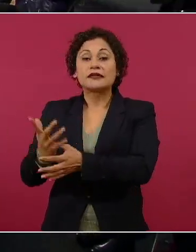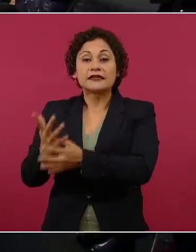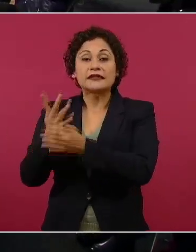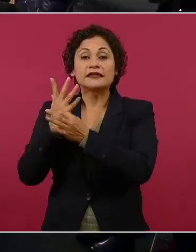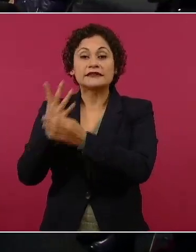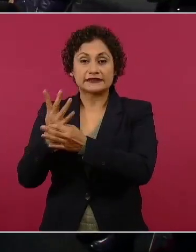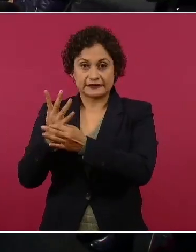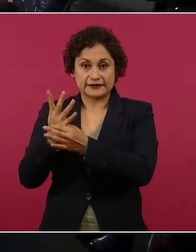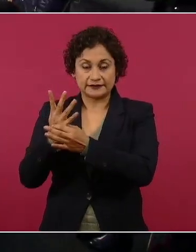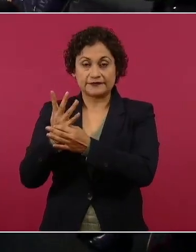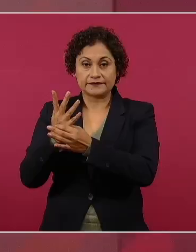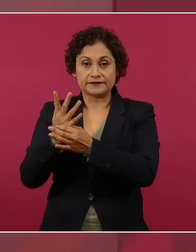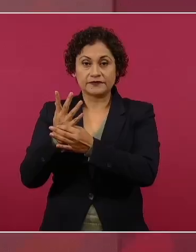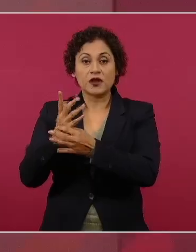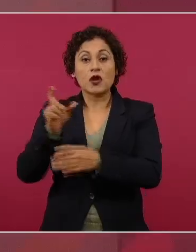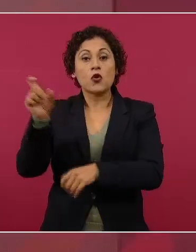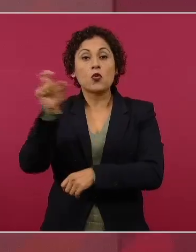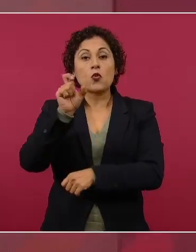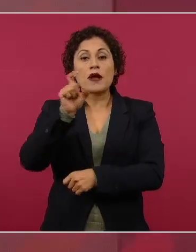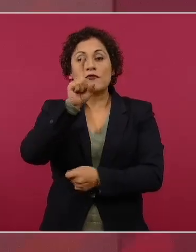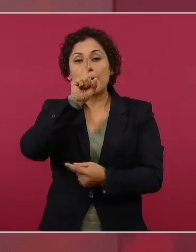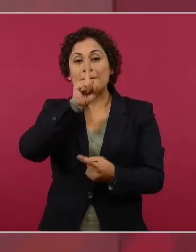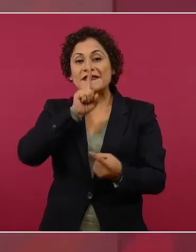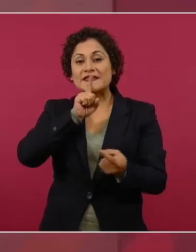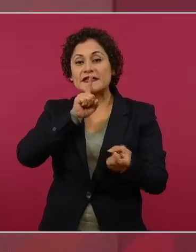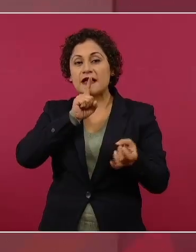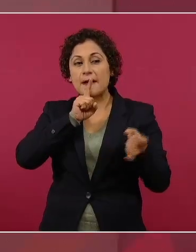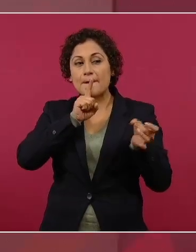repetida muchas veces se podía convertir en verdad,